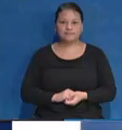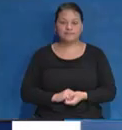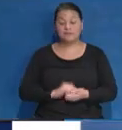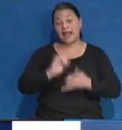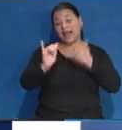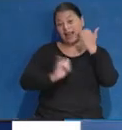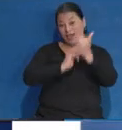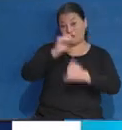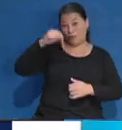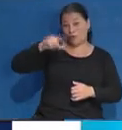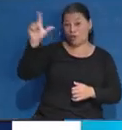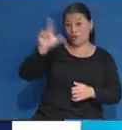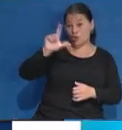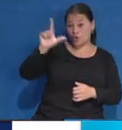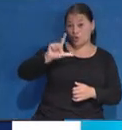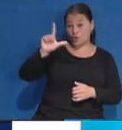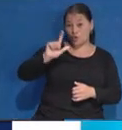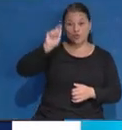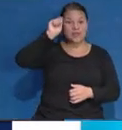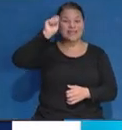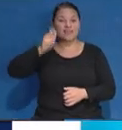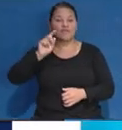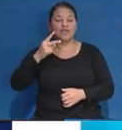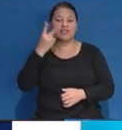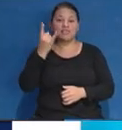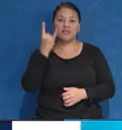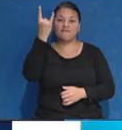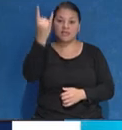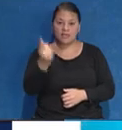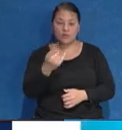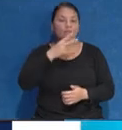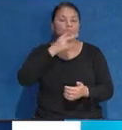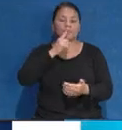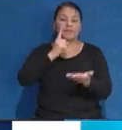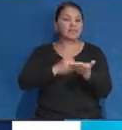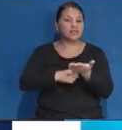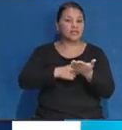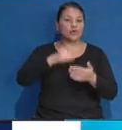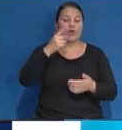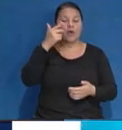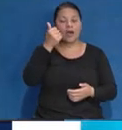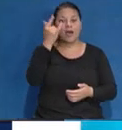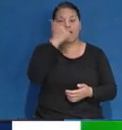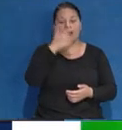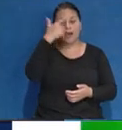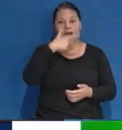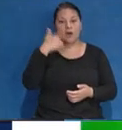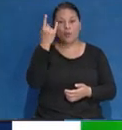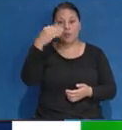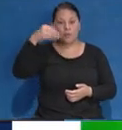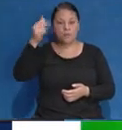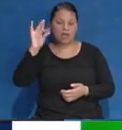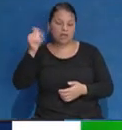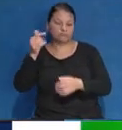Les contamos que este lunes el Tribunal del Valle de Uco resolvió que Daniel Ahumada continúe en la cárcel. Recordemos que este